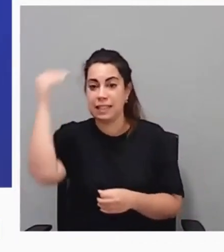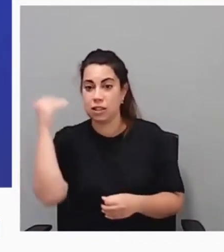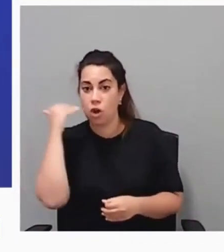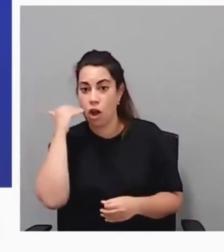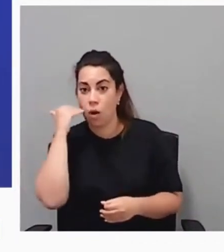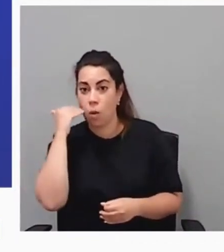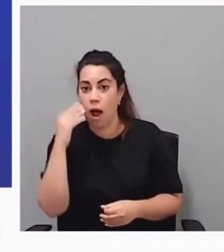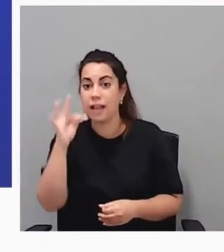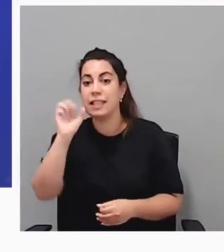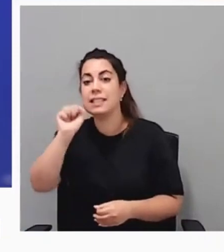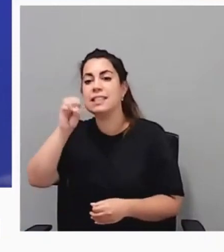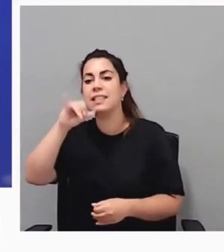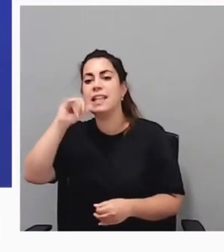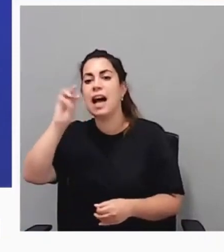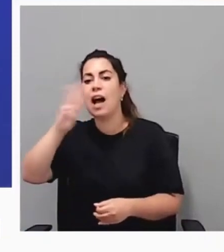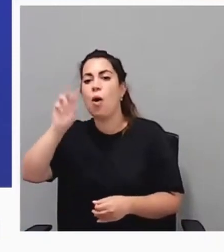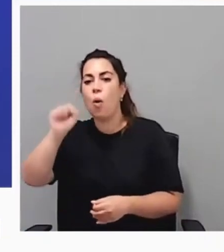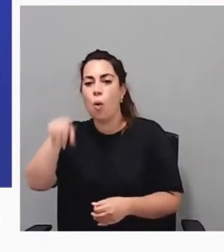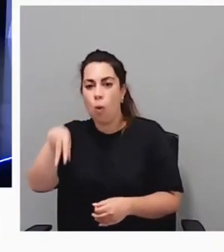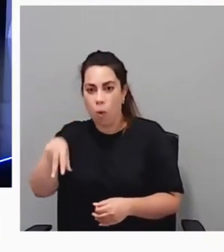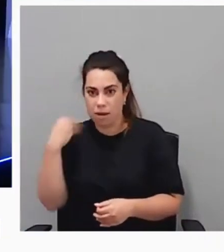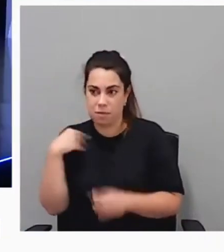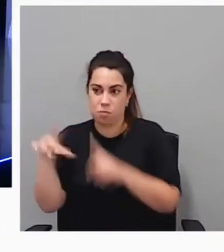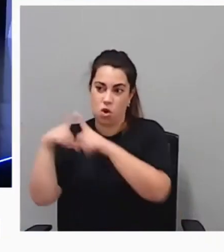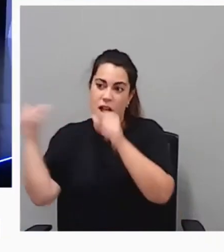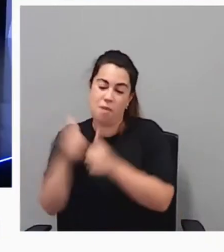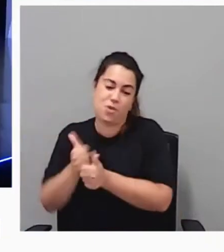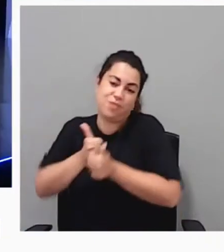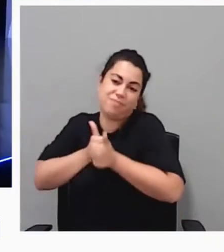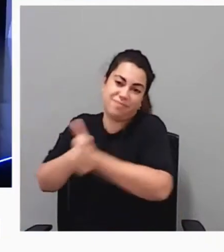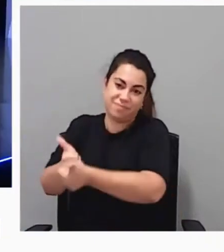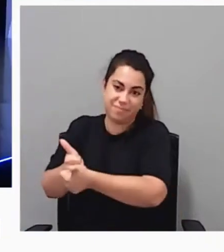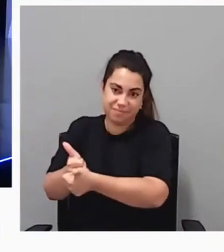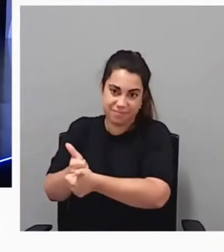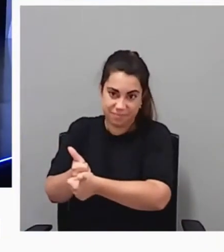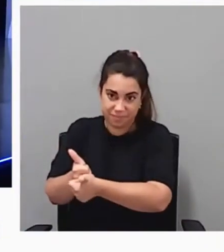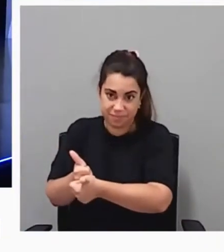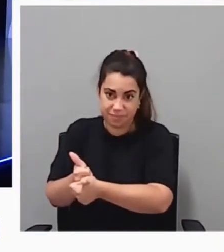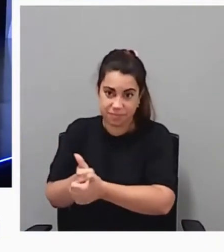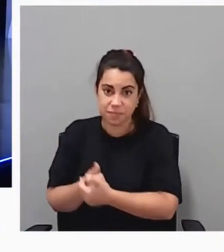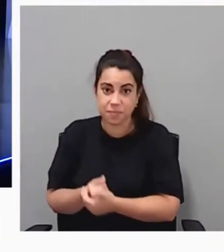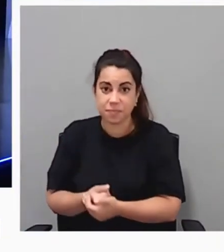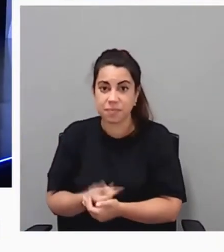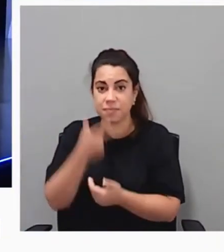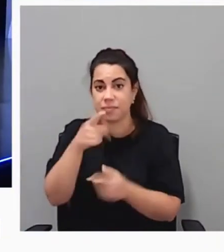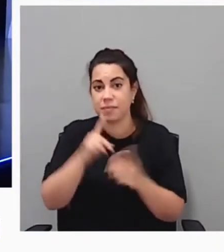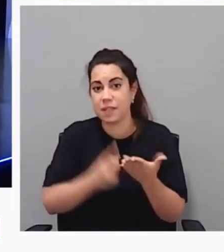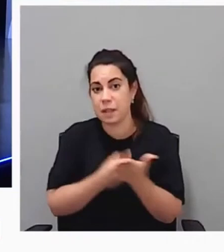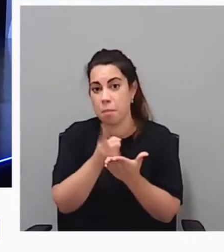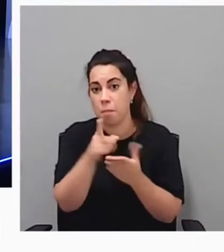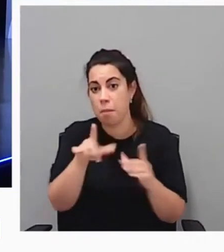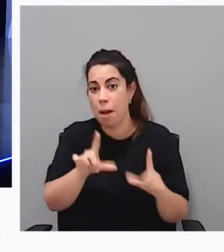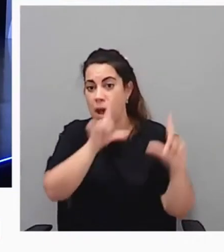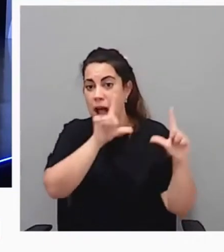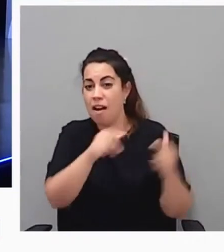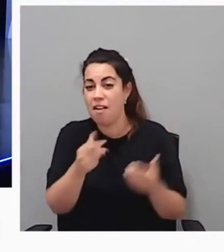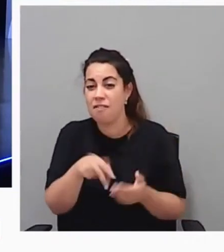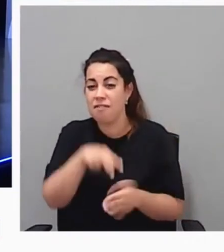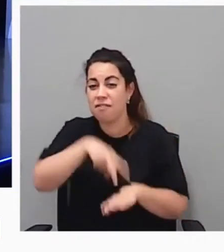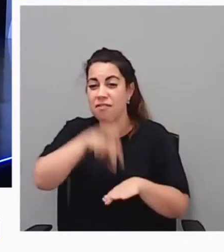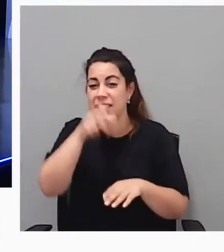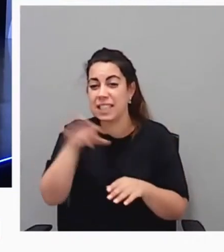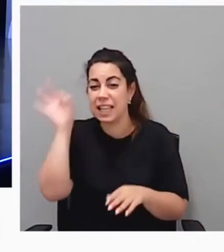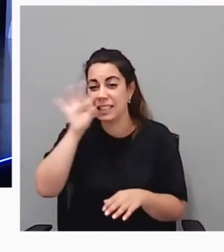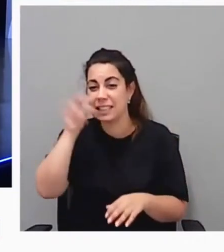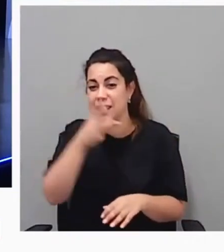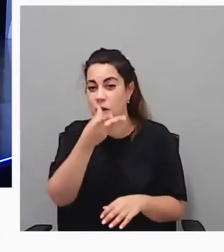relevo que les dio Japón para poder seguir. Este es el mapa de la física del siglo XX que nos ha llevado a